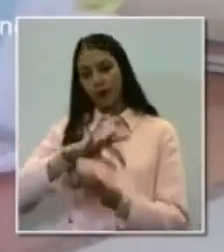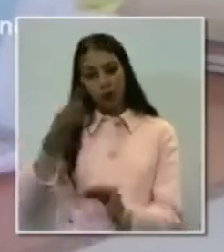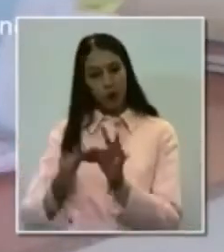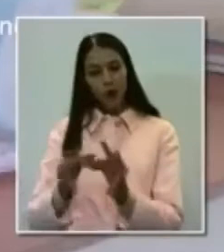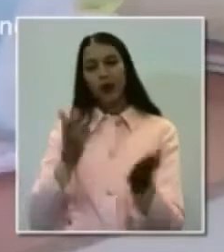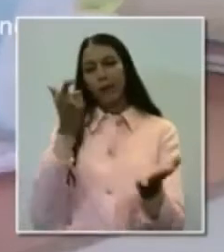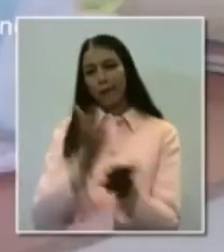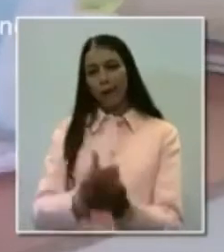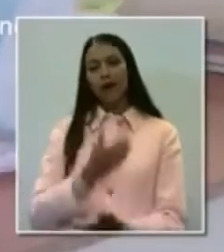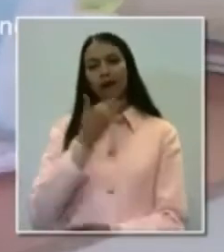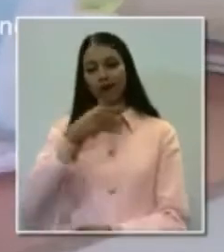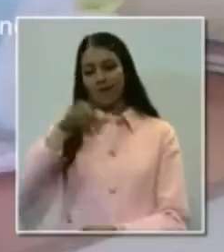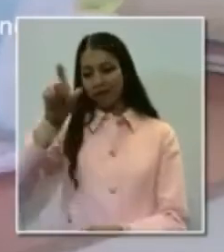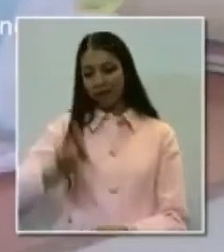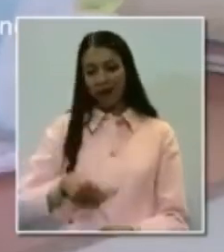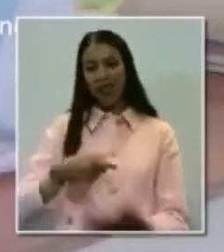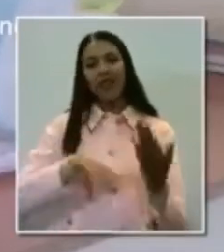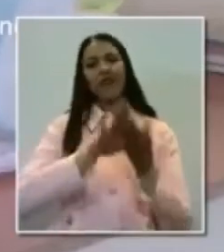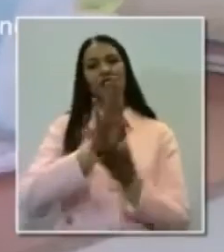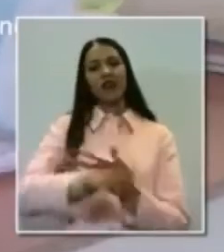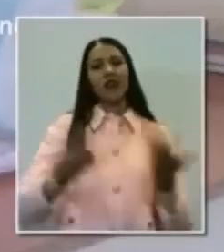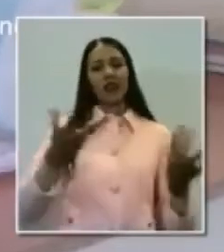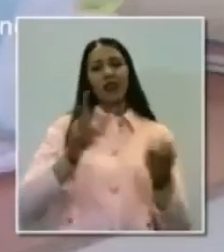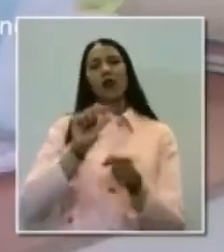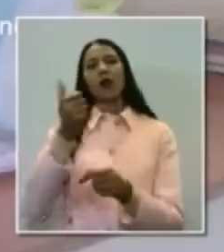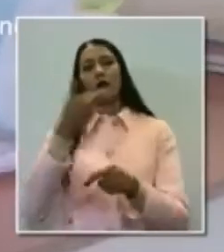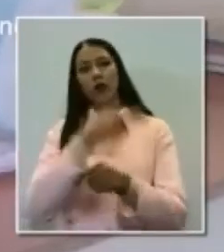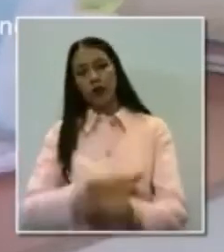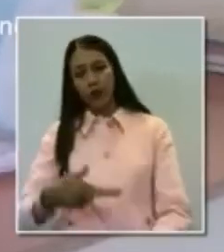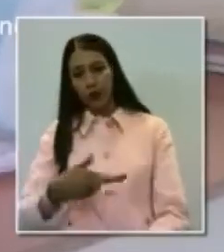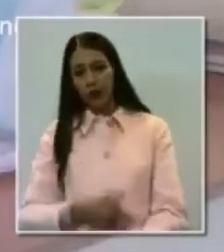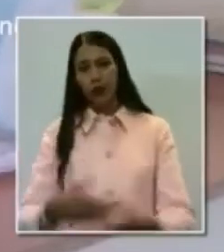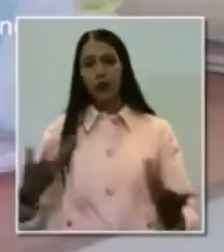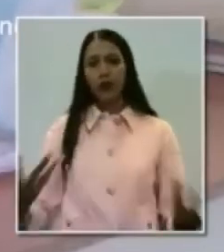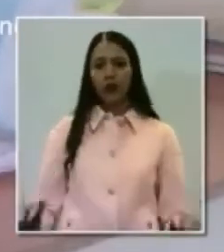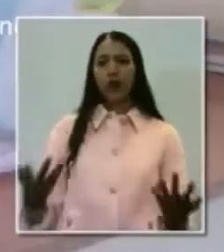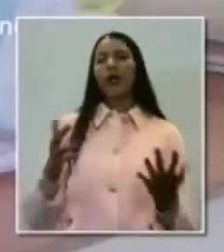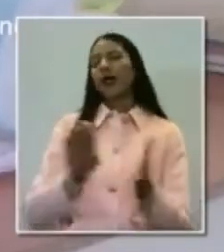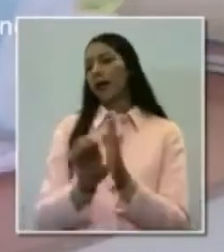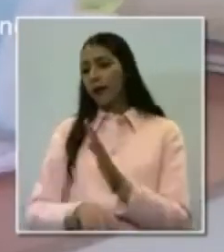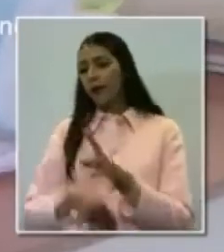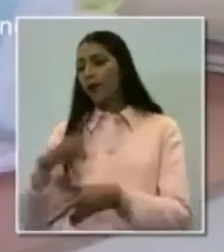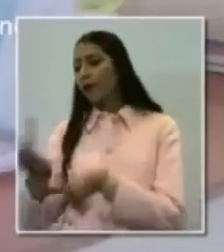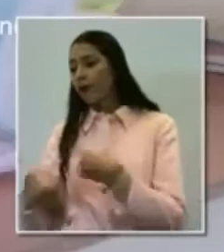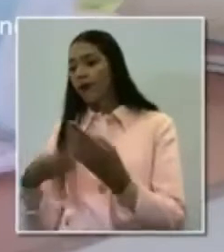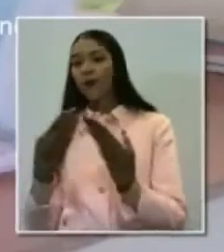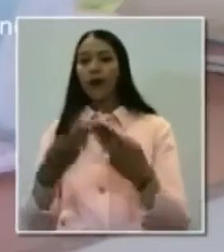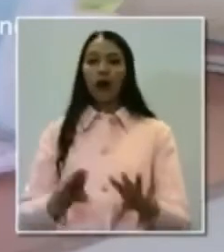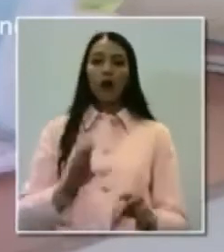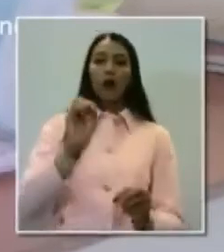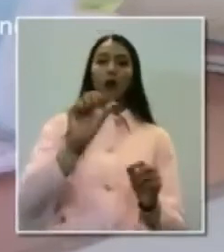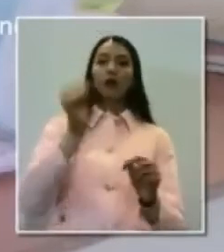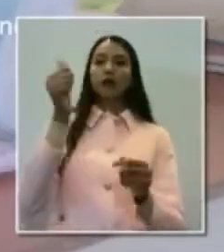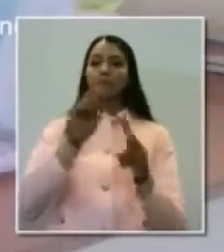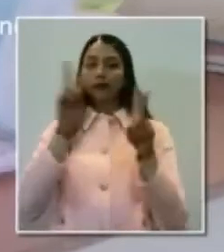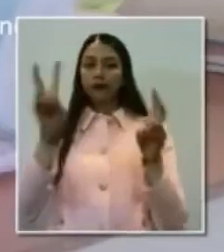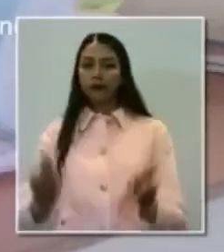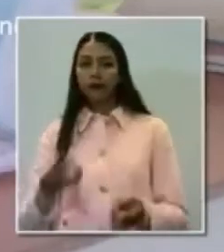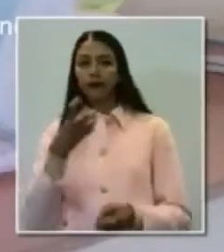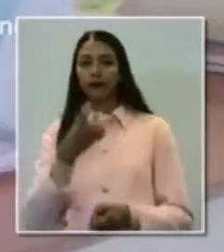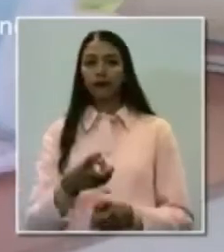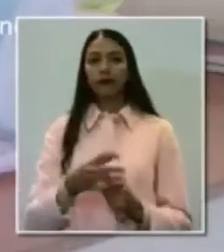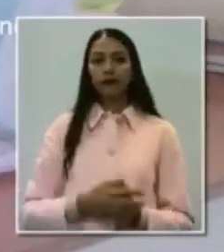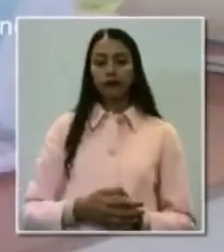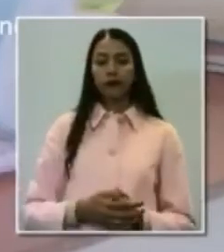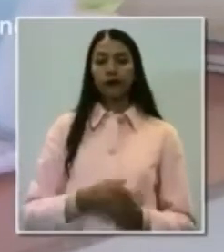del pago, les da el evitarse tener que hacer otros procesos, otros procedimientos como ir al banco o algunas otras cuestiones. En este